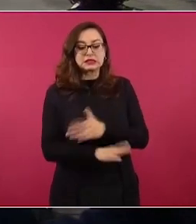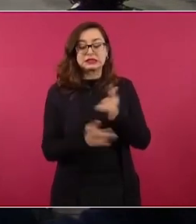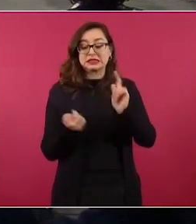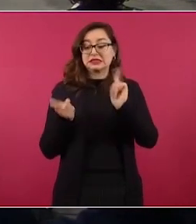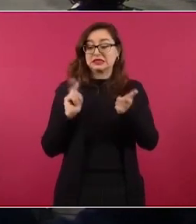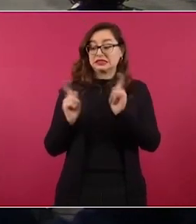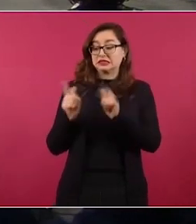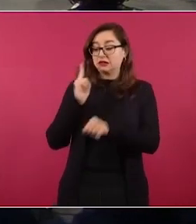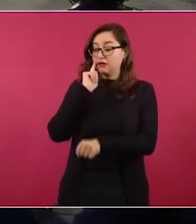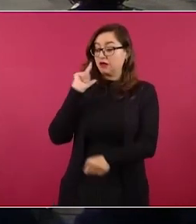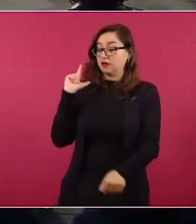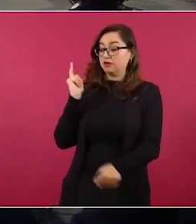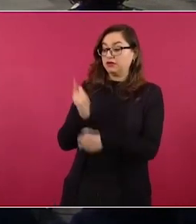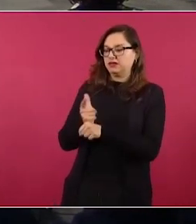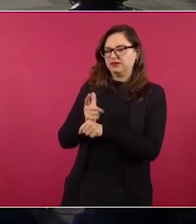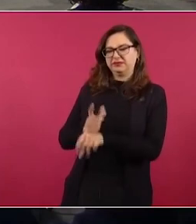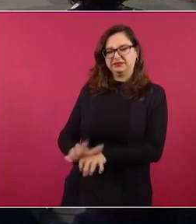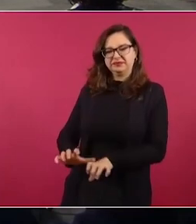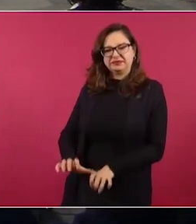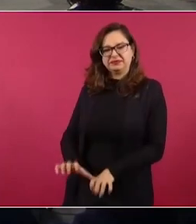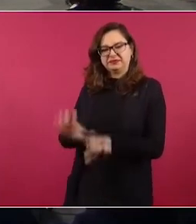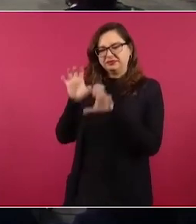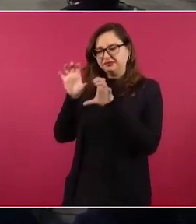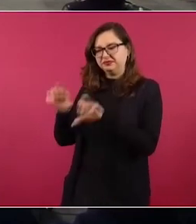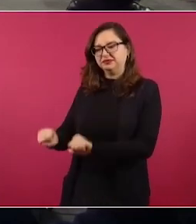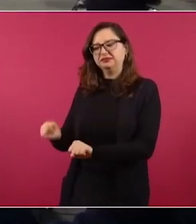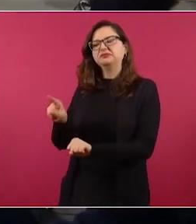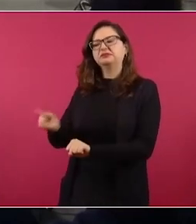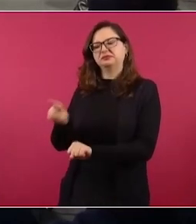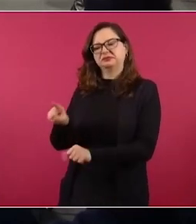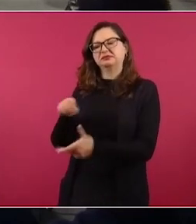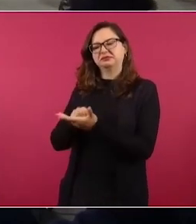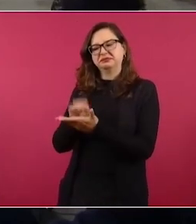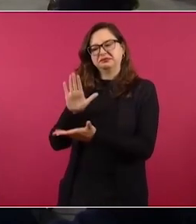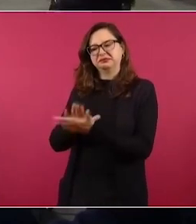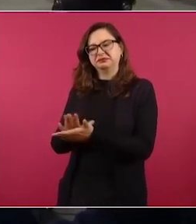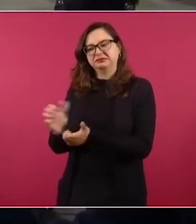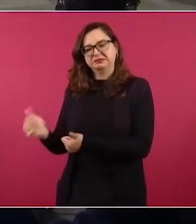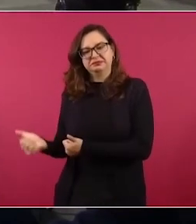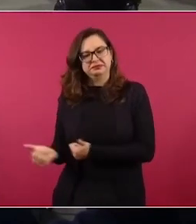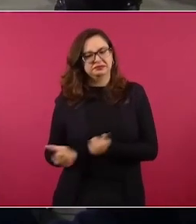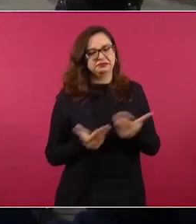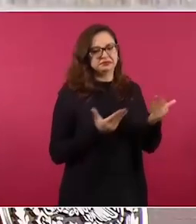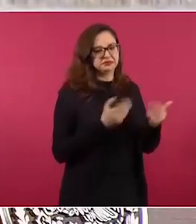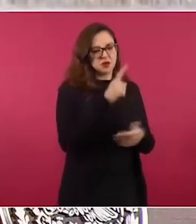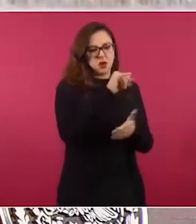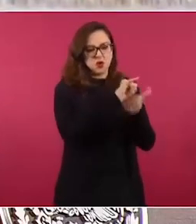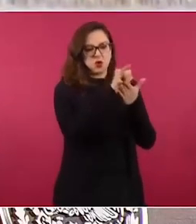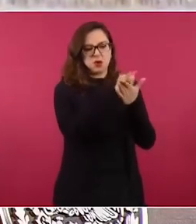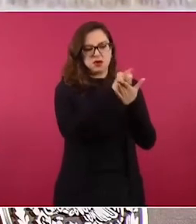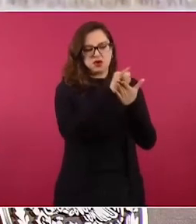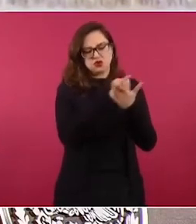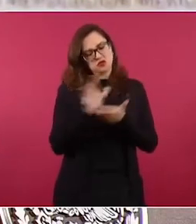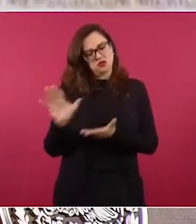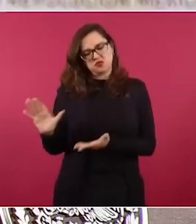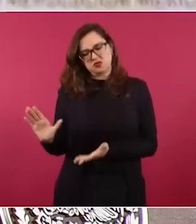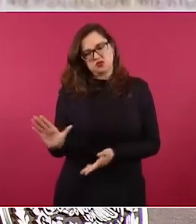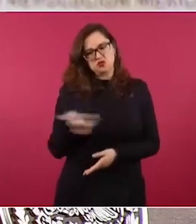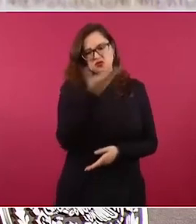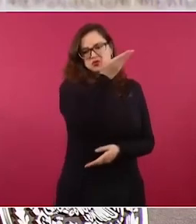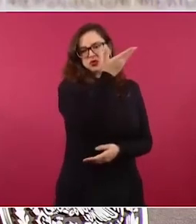a llevar a Nueva York, donde están los demócratas, porque este gobernador